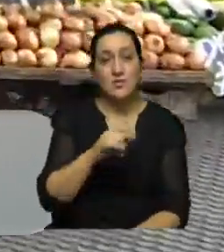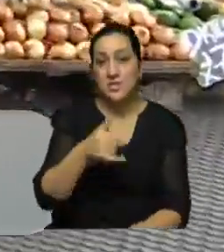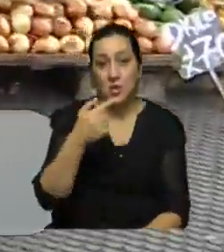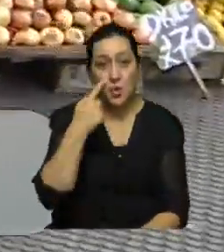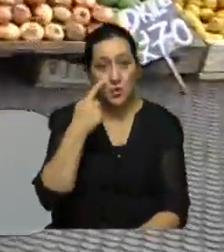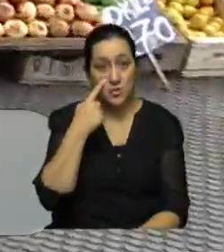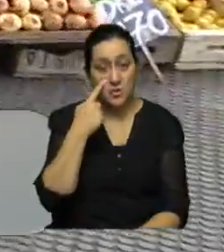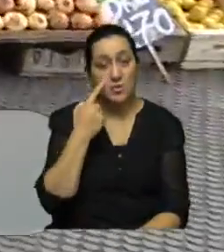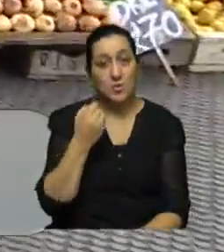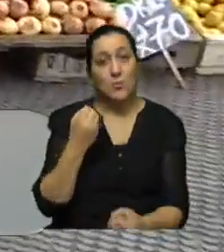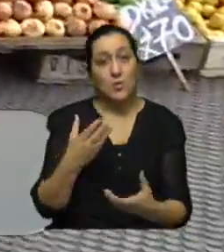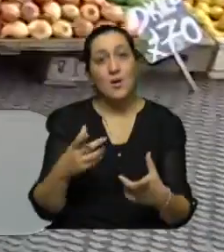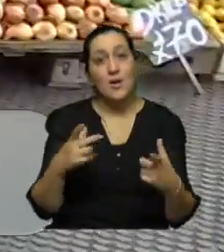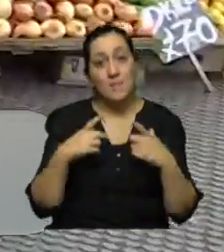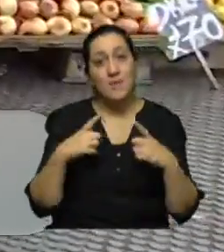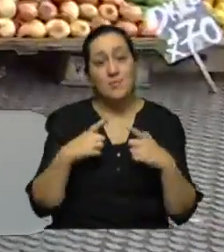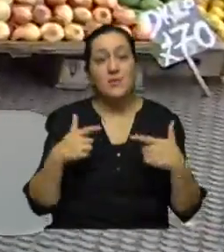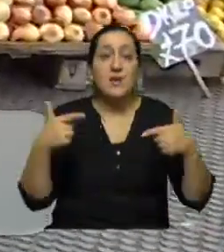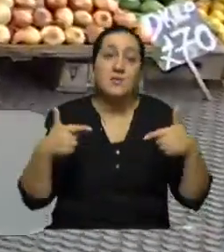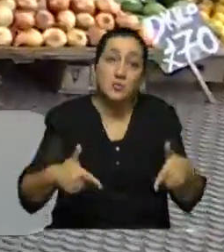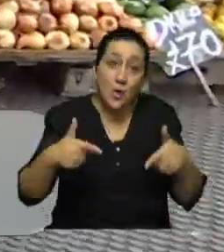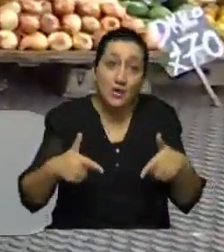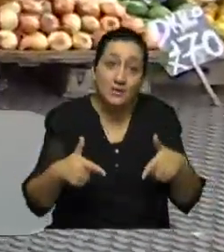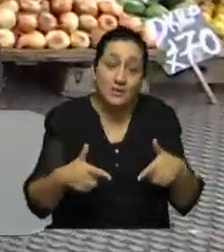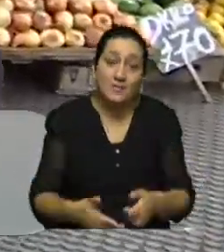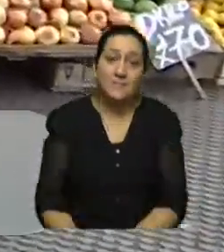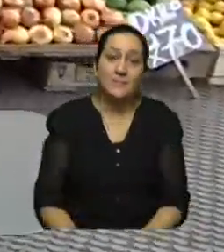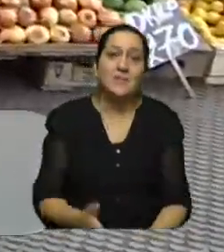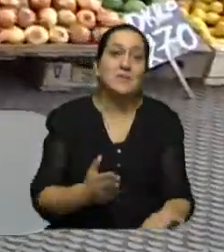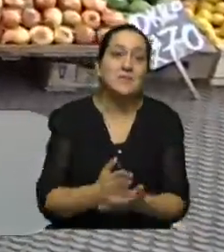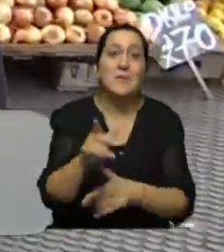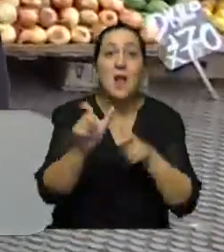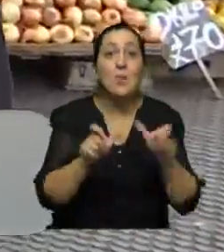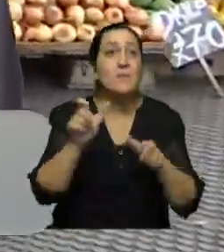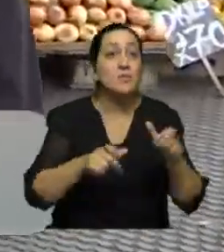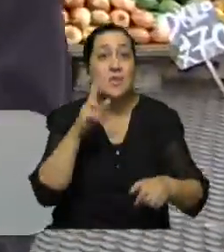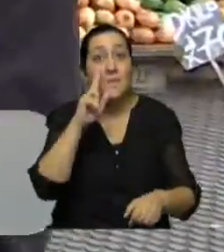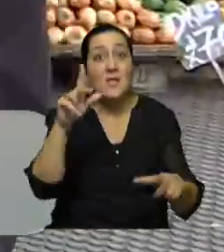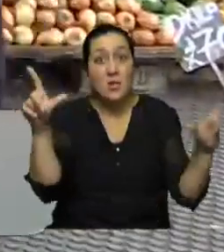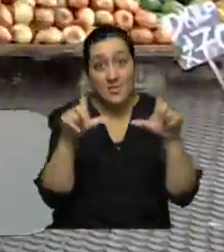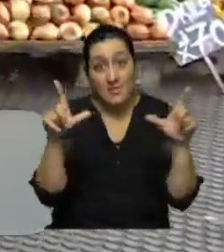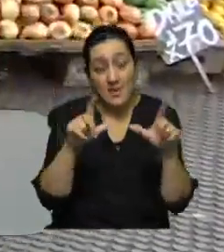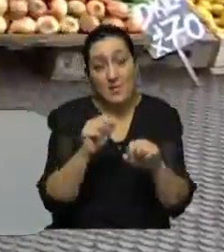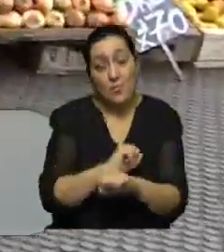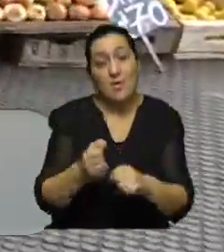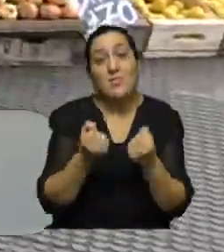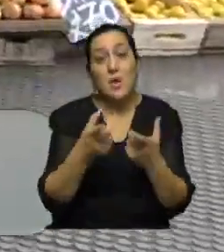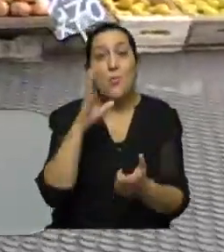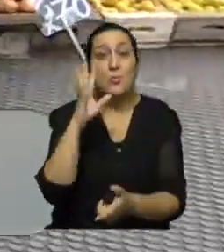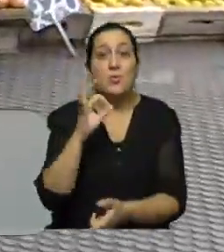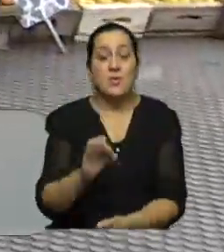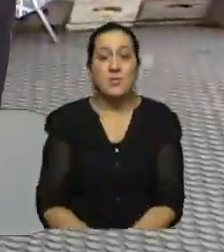conocido, Rambo. Así que, bueno, esperemos que tenga fortuna en esto que acaba de mencionar. Siempre hay algún televidente muy solidario. Así que, bueno, vamos arriba. Y,